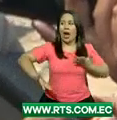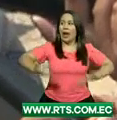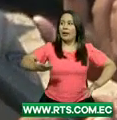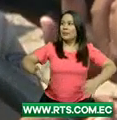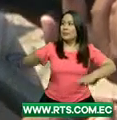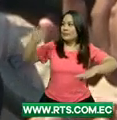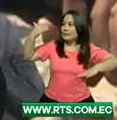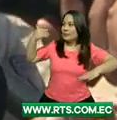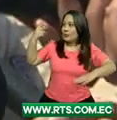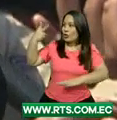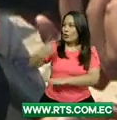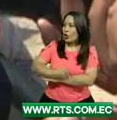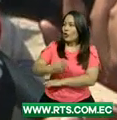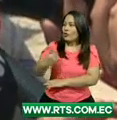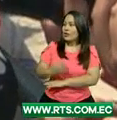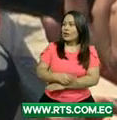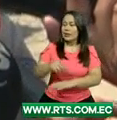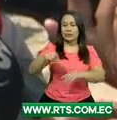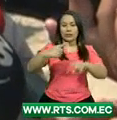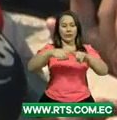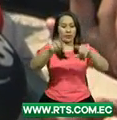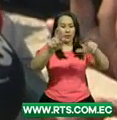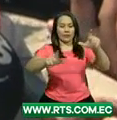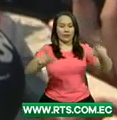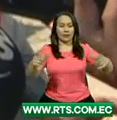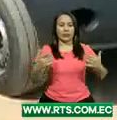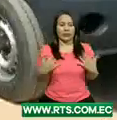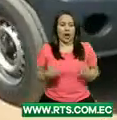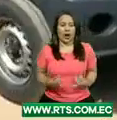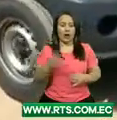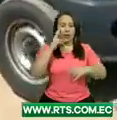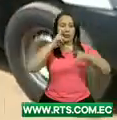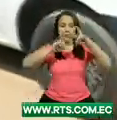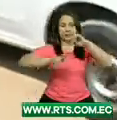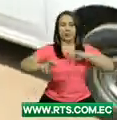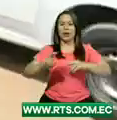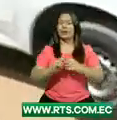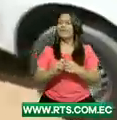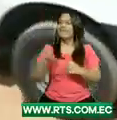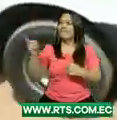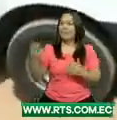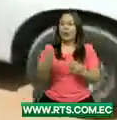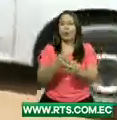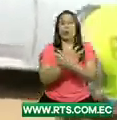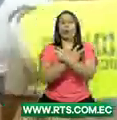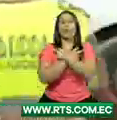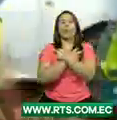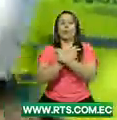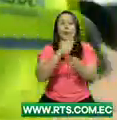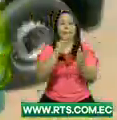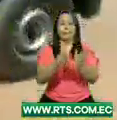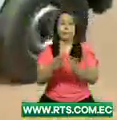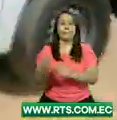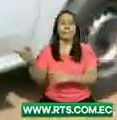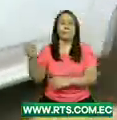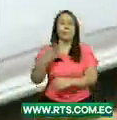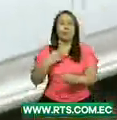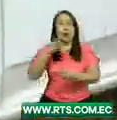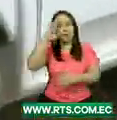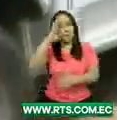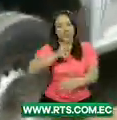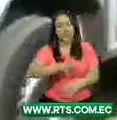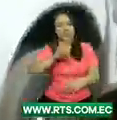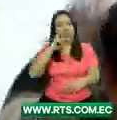por parte de ciertas personas que se está haciendo investigación el cadáver fue levantado por personal de criminalística de la policía nacional